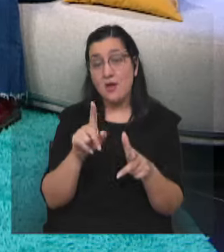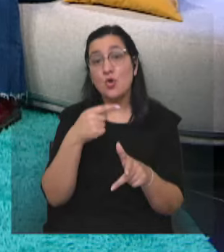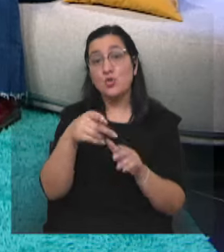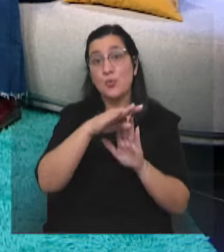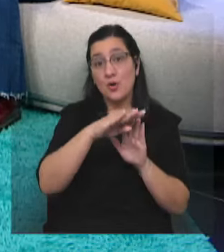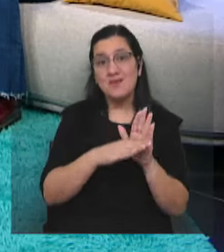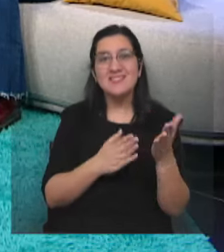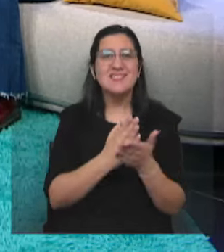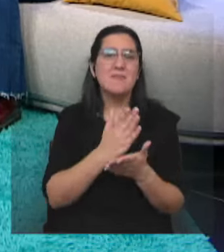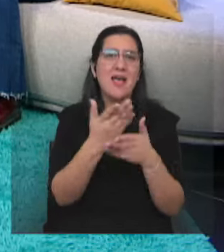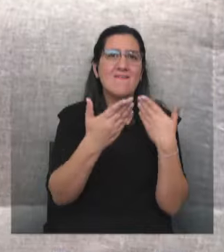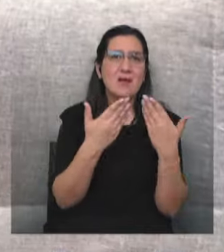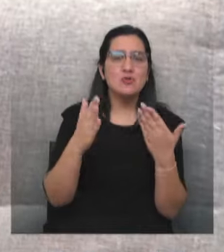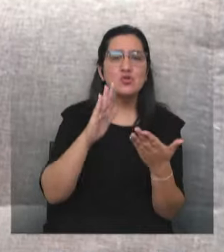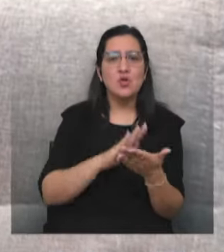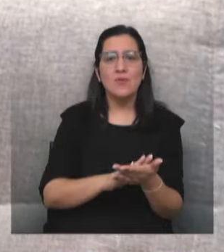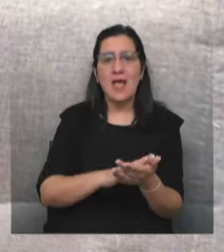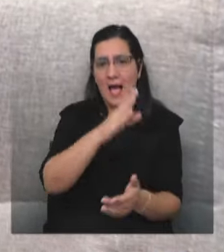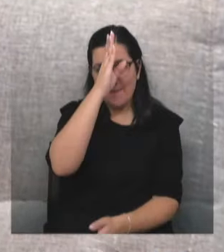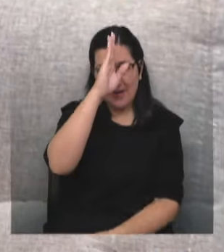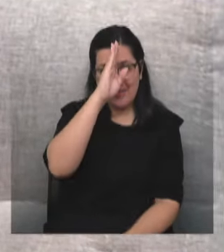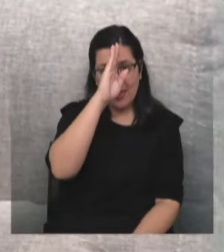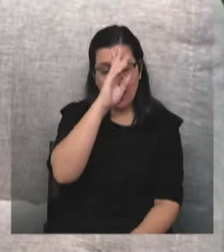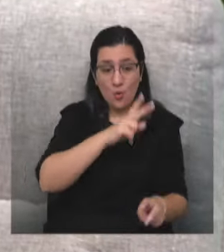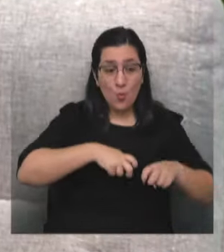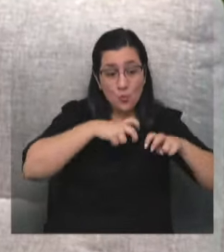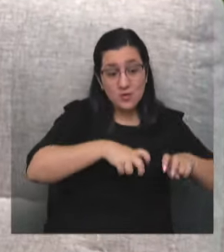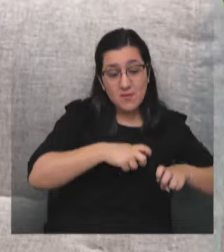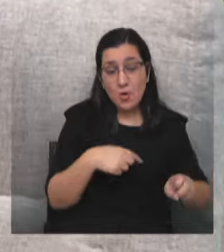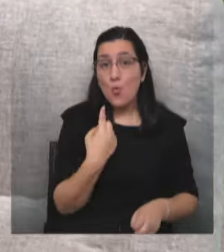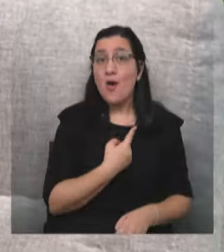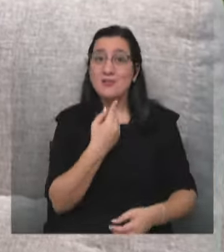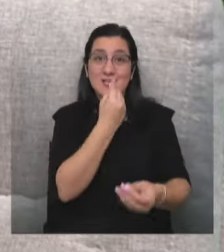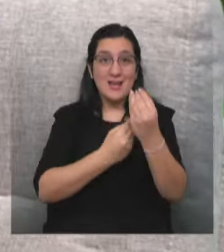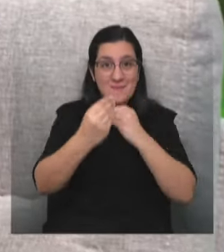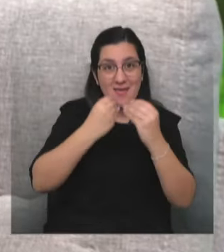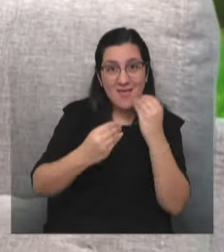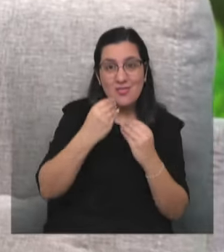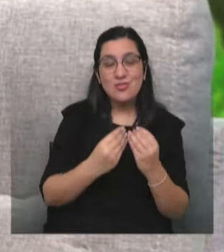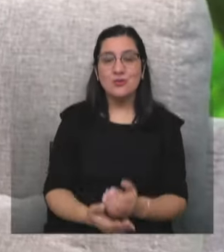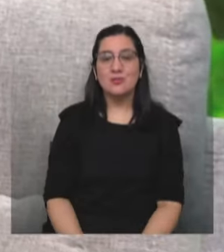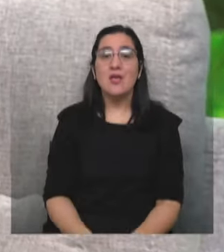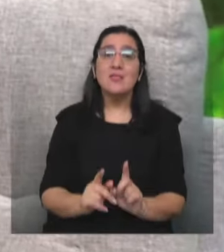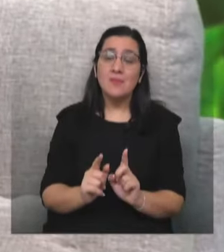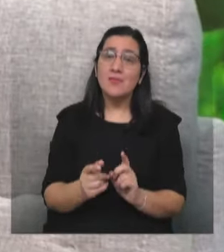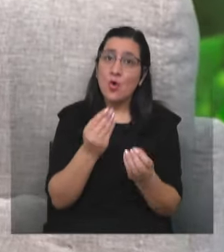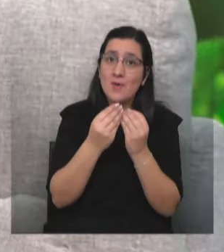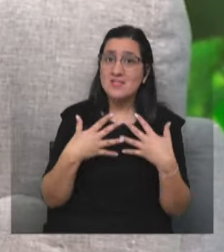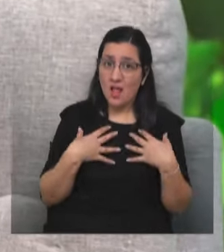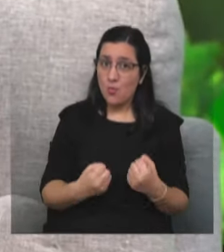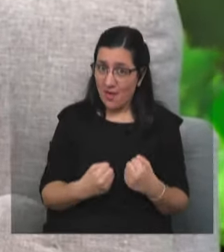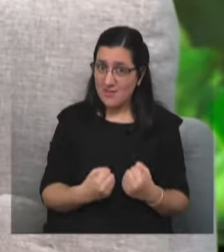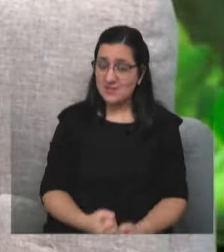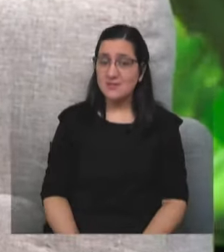tenido siempre hablamos de aprender a cultivar, de aprender a cultivar nuestros propios alimentos, de consumir productos sanos.